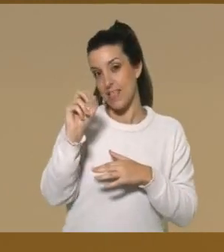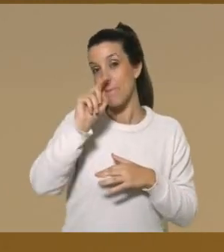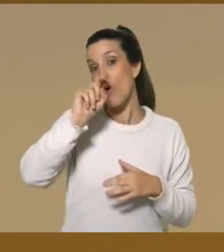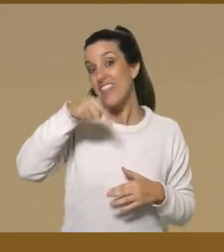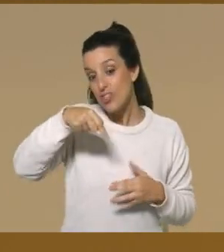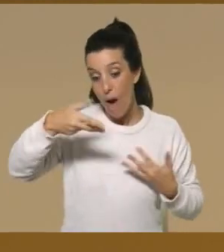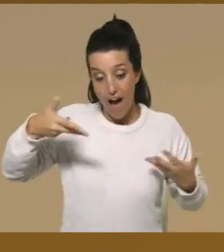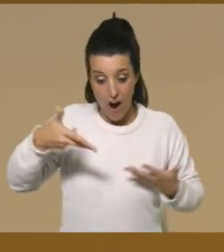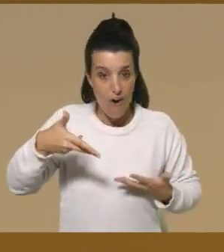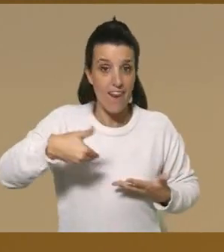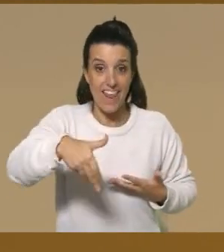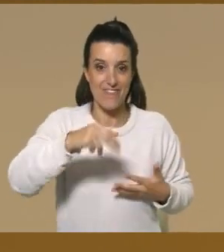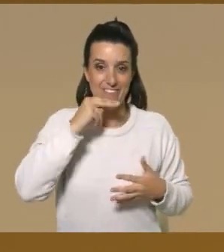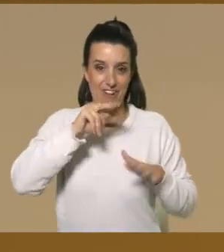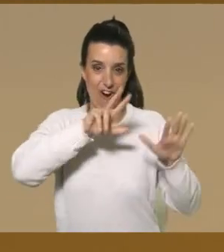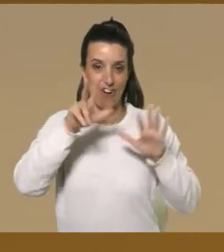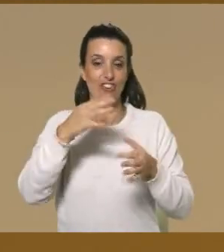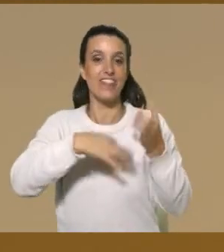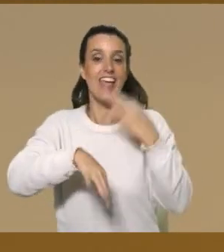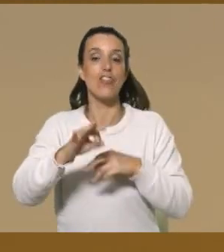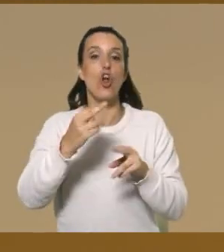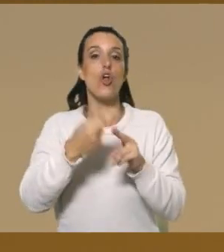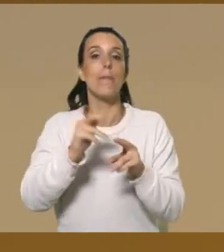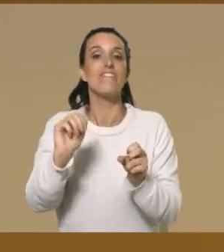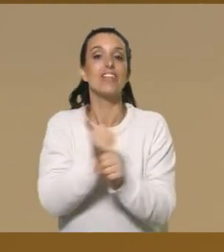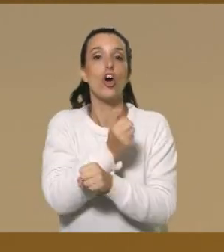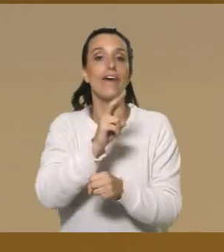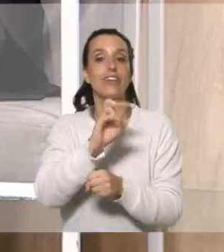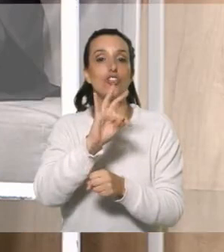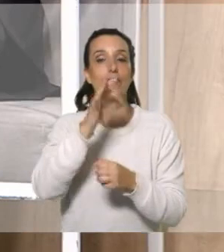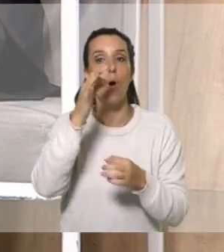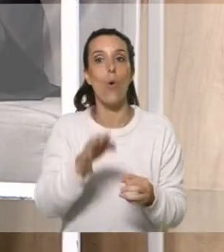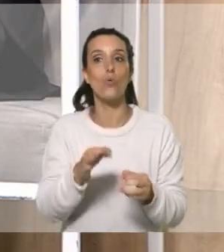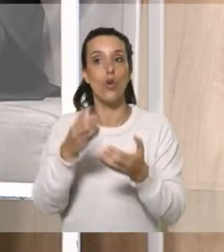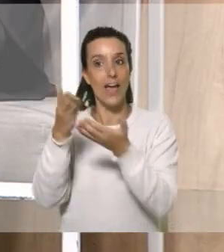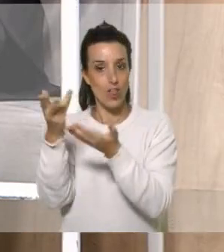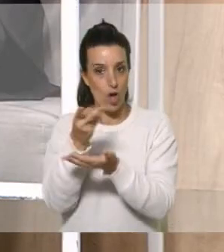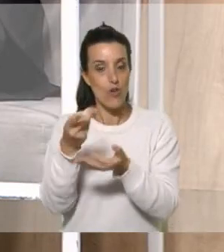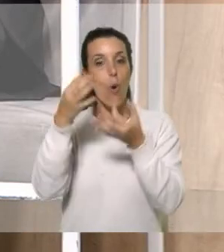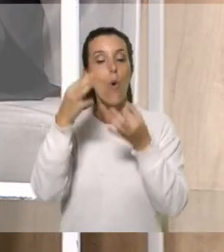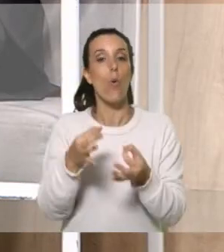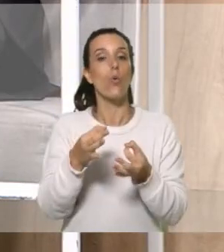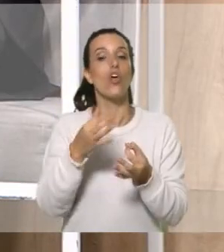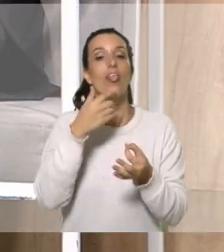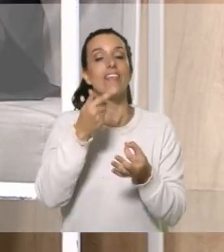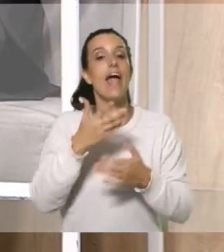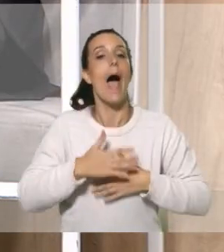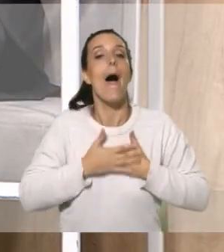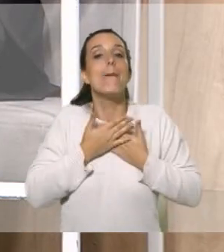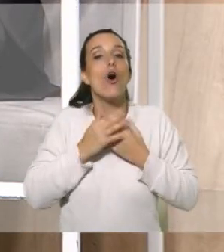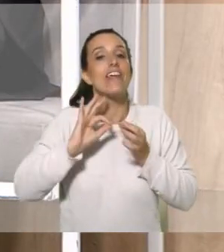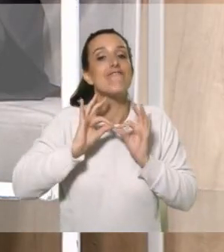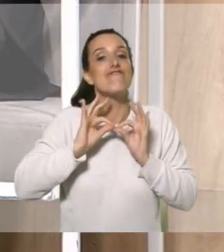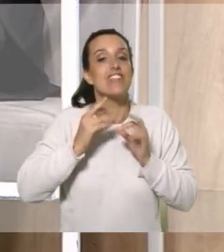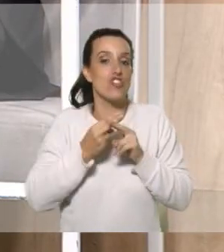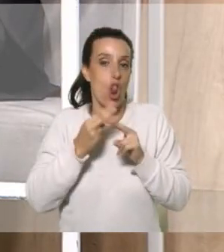Montevideo es el estreno este viernes 8 en el teatro Victoria estamos hablando de equilátero la utopía del amor infinito y para hablar acerca de